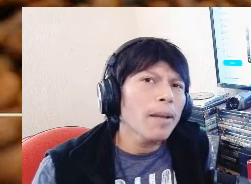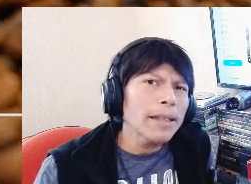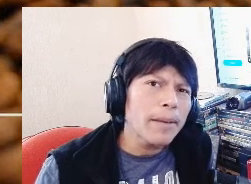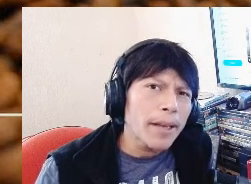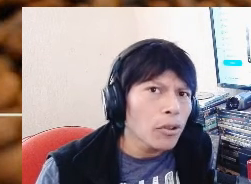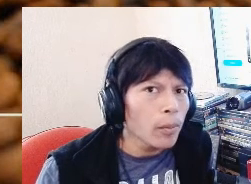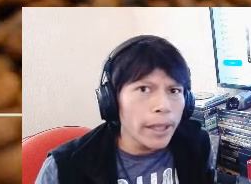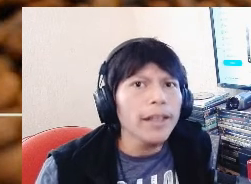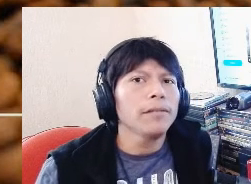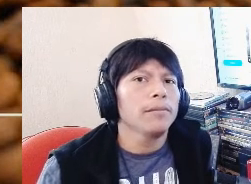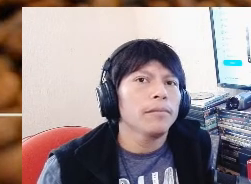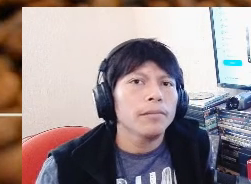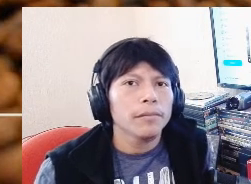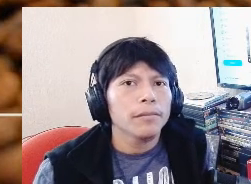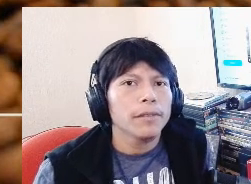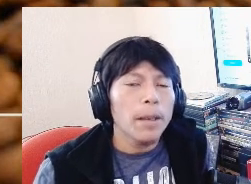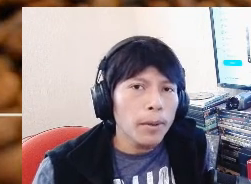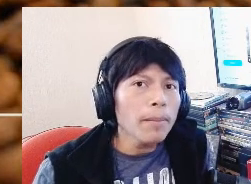Pero